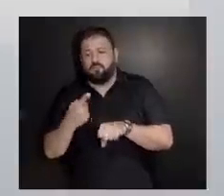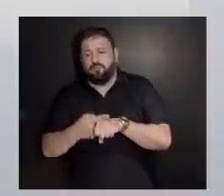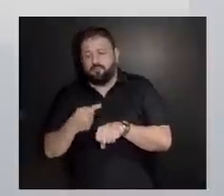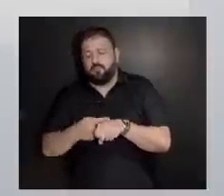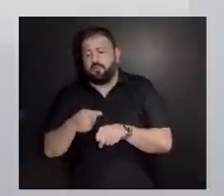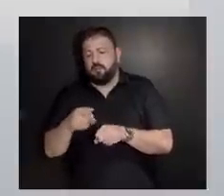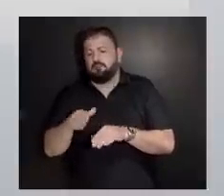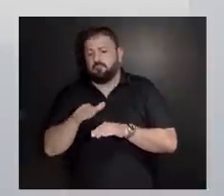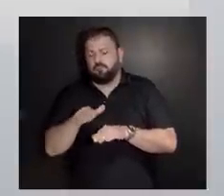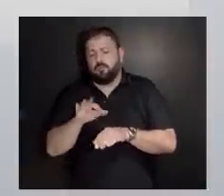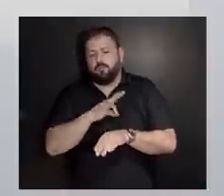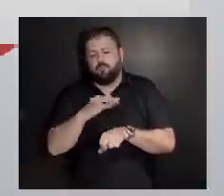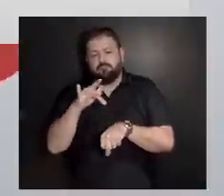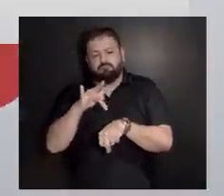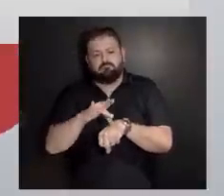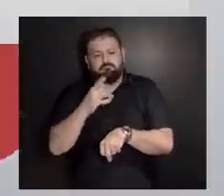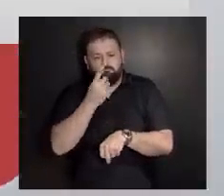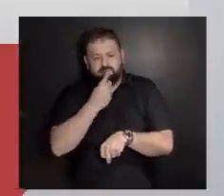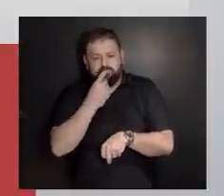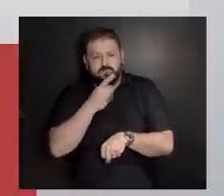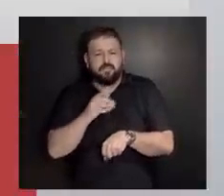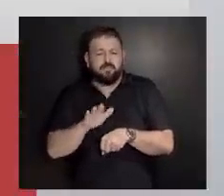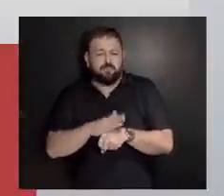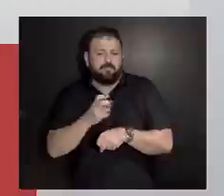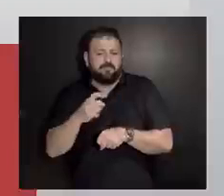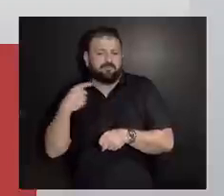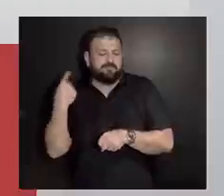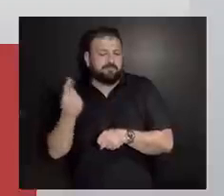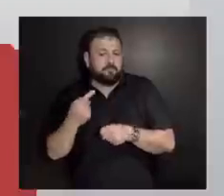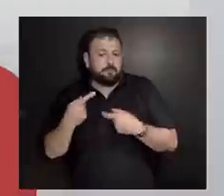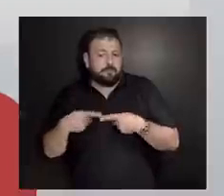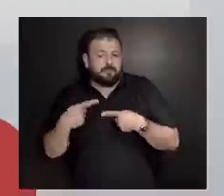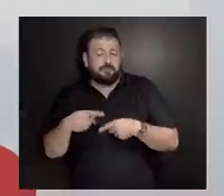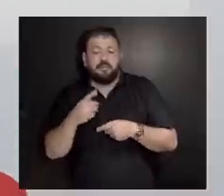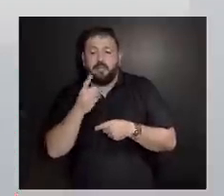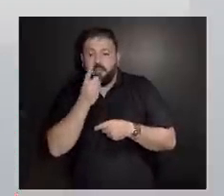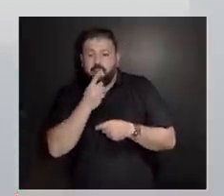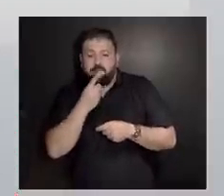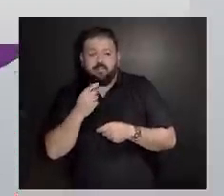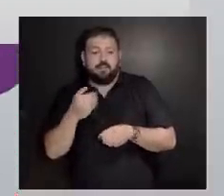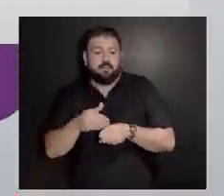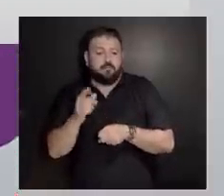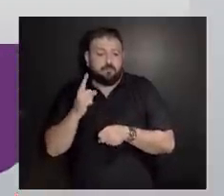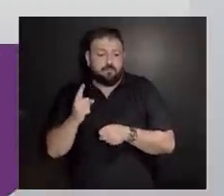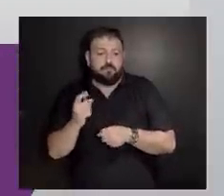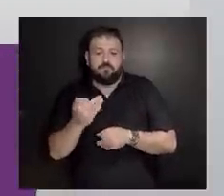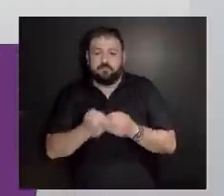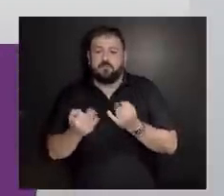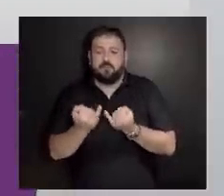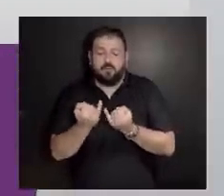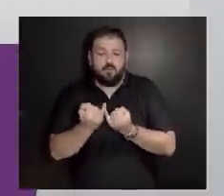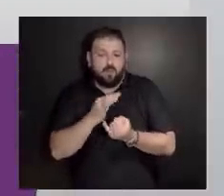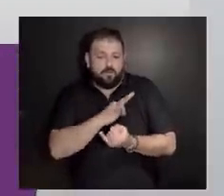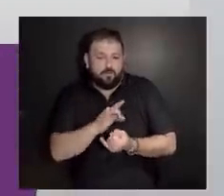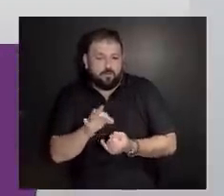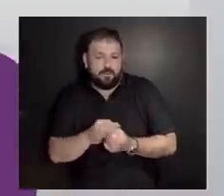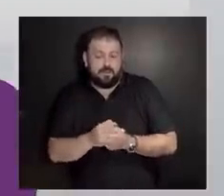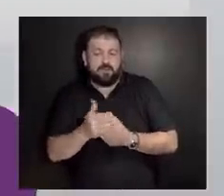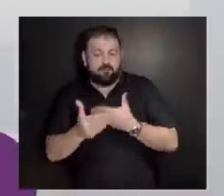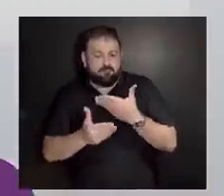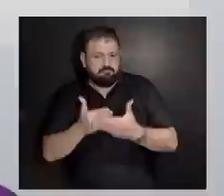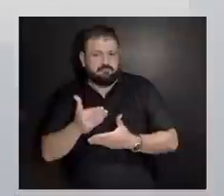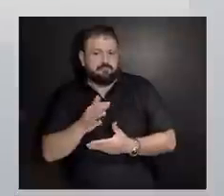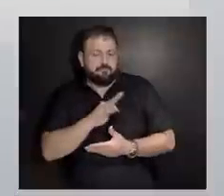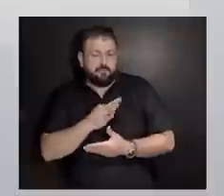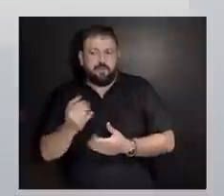porque sobre todo la diabetes tipo 1 se relaciona a condiciones autoinmunes donde el sistema inmunológico va a atacar o hay alguna